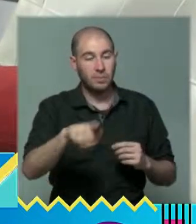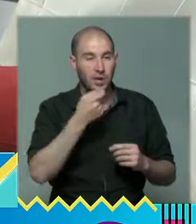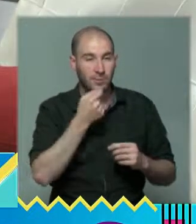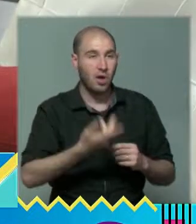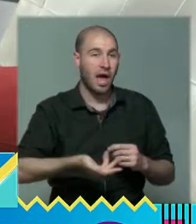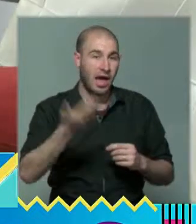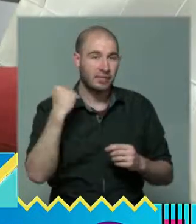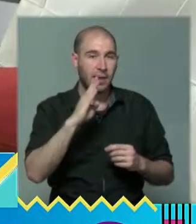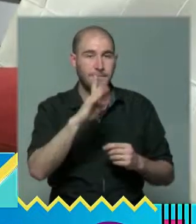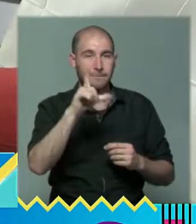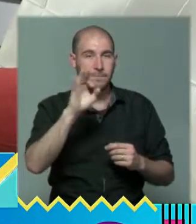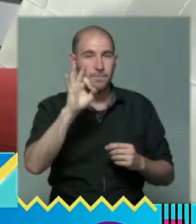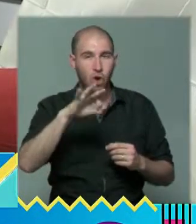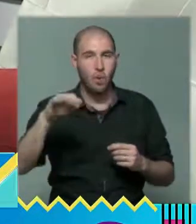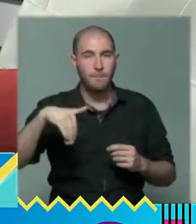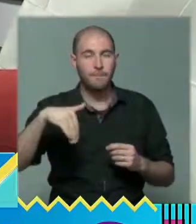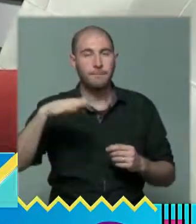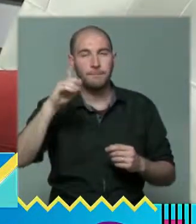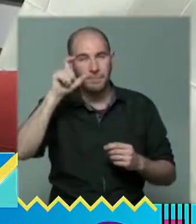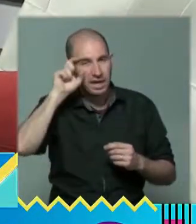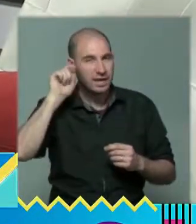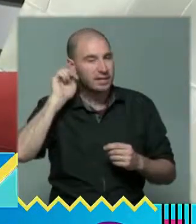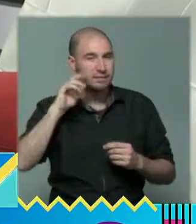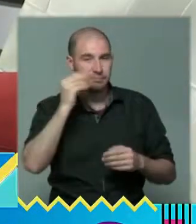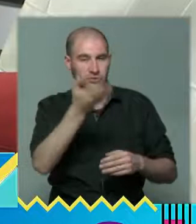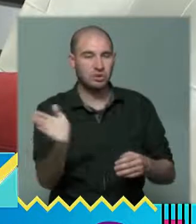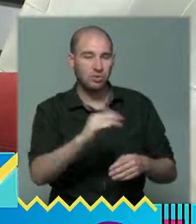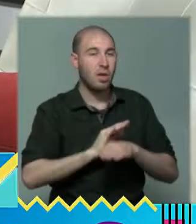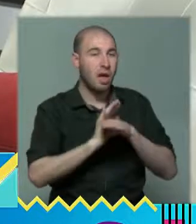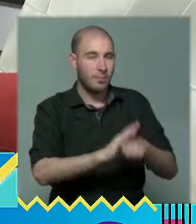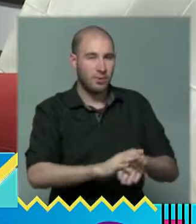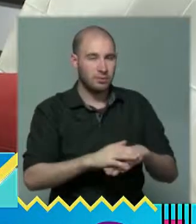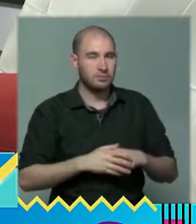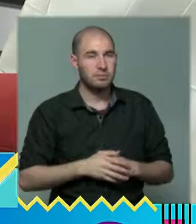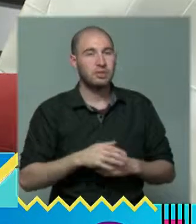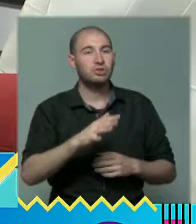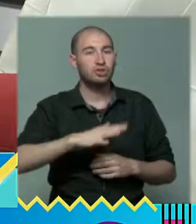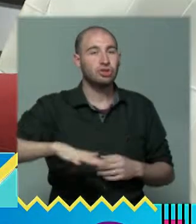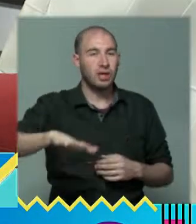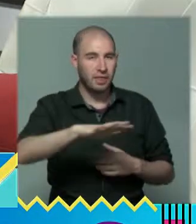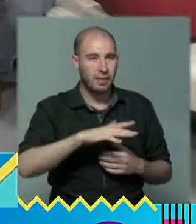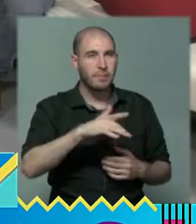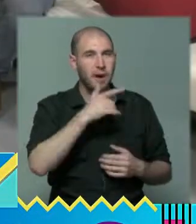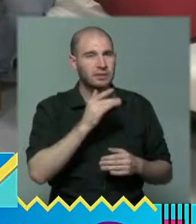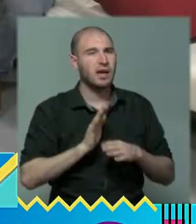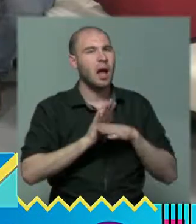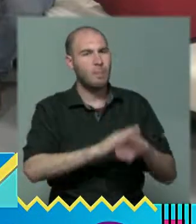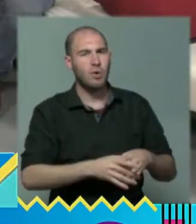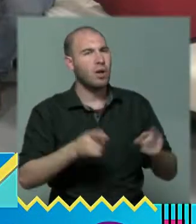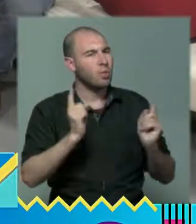cuando estaba Bloomberg como personaje social, tenía todo el aval de la gente. Entonces, digo, la sociedad parece apoyar,